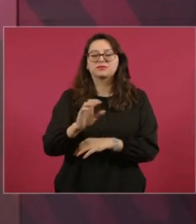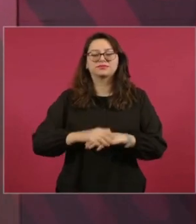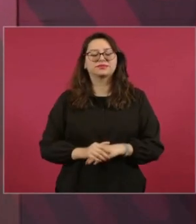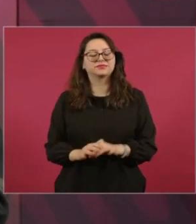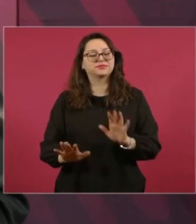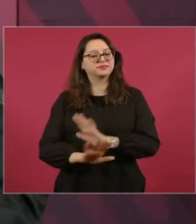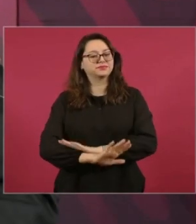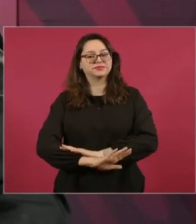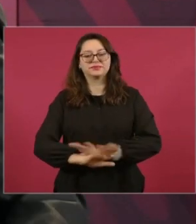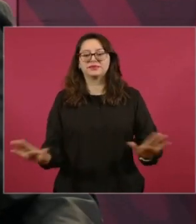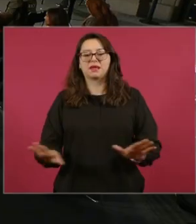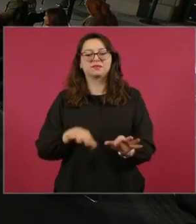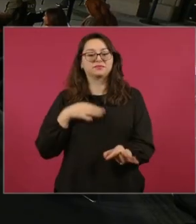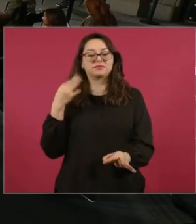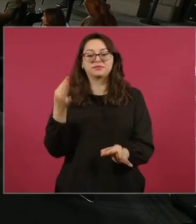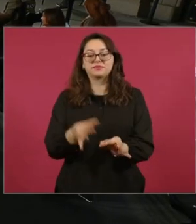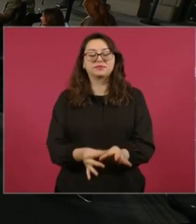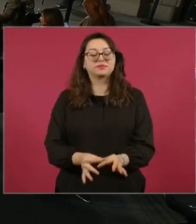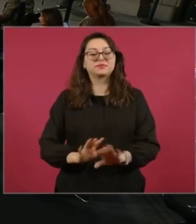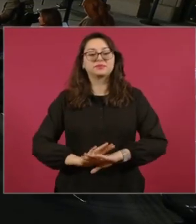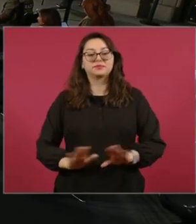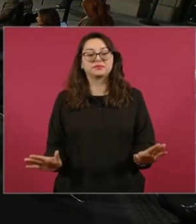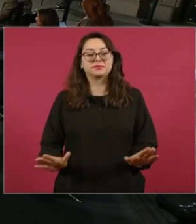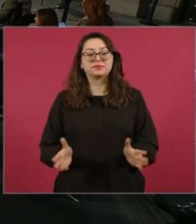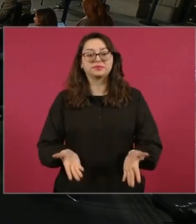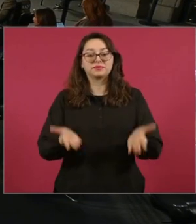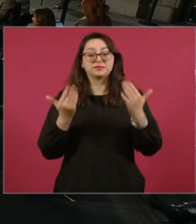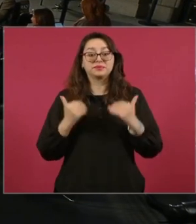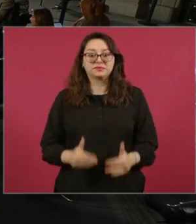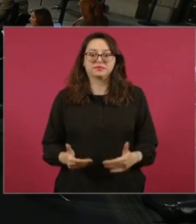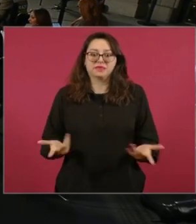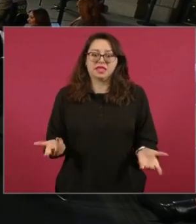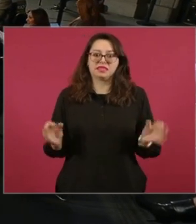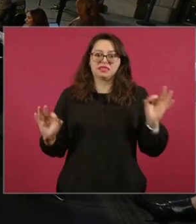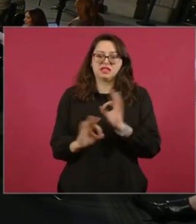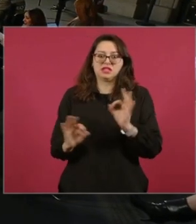Ya. Si no, no me van a sacar en el TikTok.